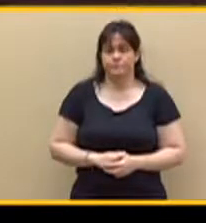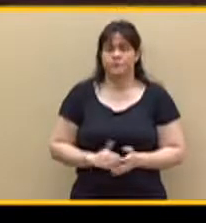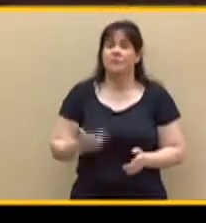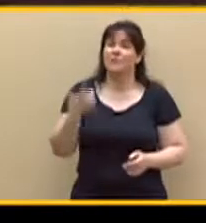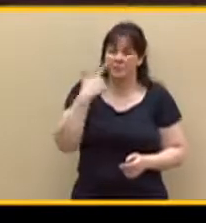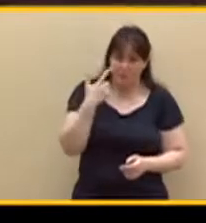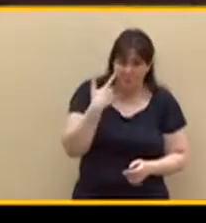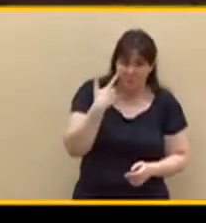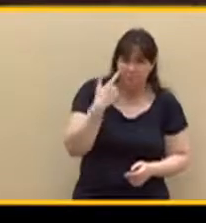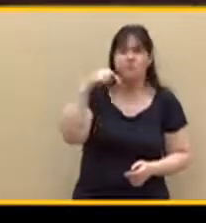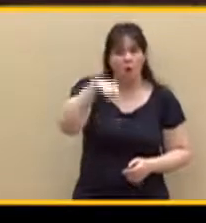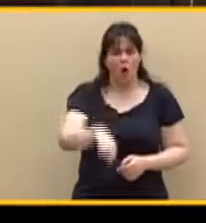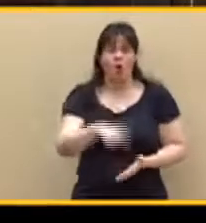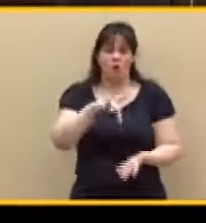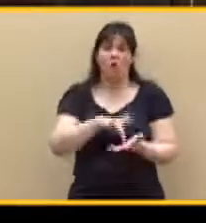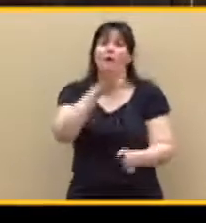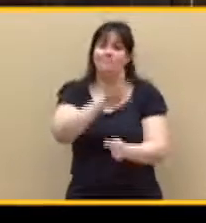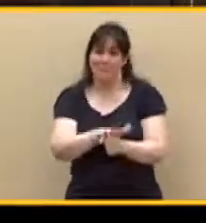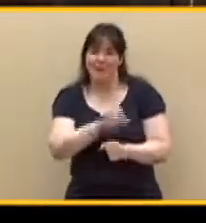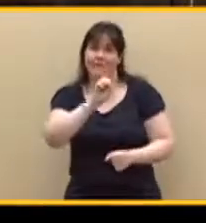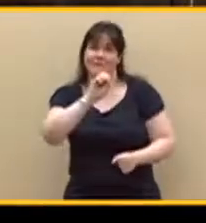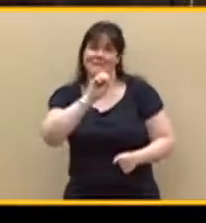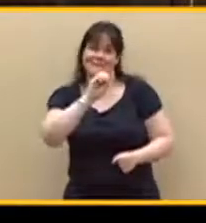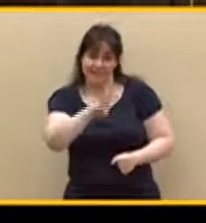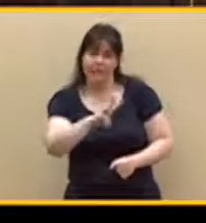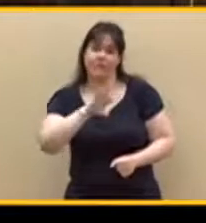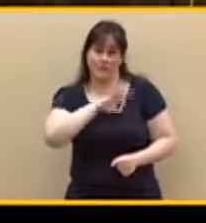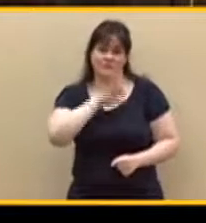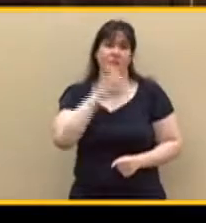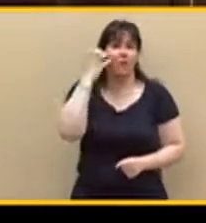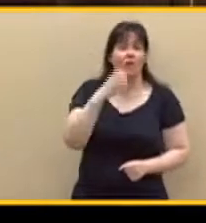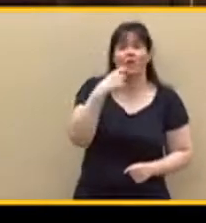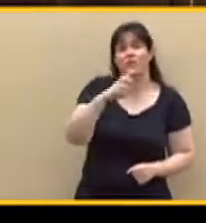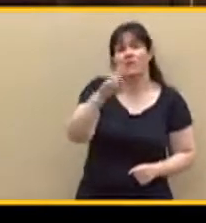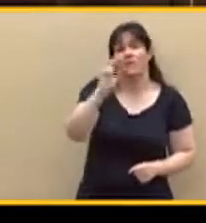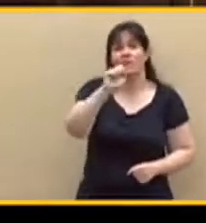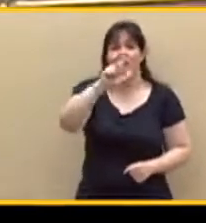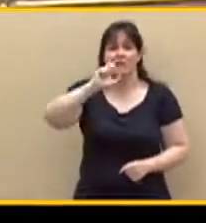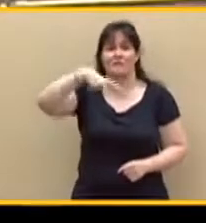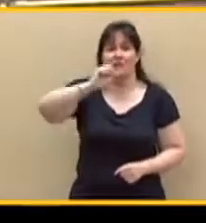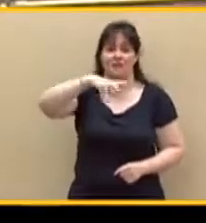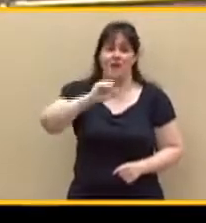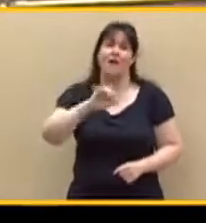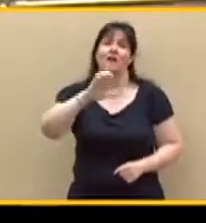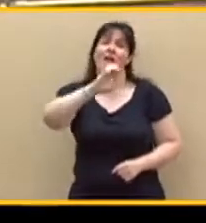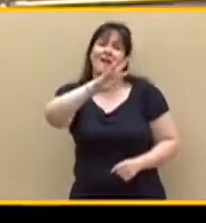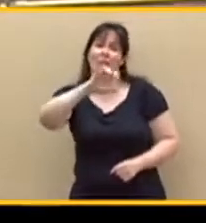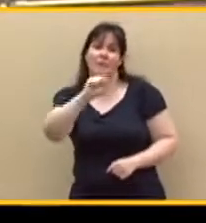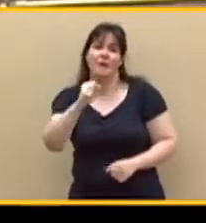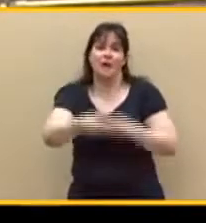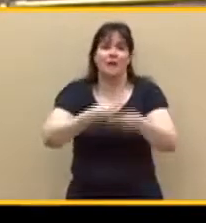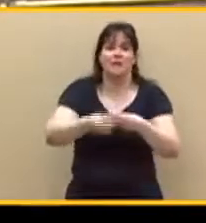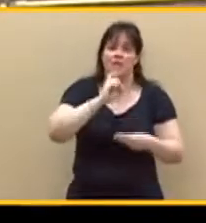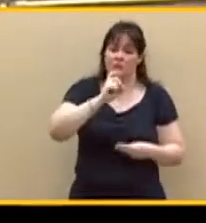hoy es martes y 13, señor Rajoy. Decía Valle Inclán que la épica se hace mirando a los personajes desde abajo, la